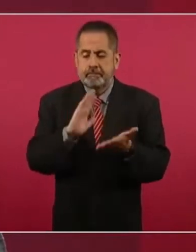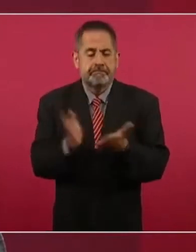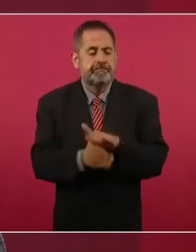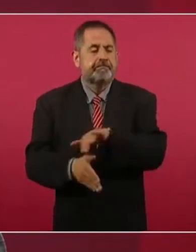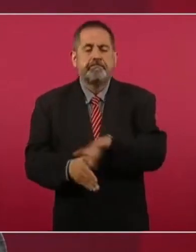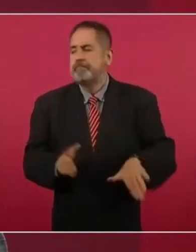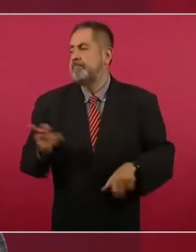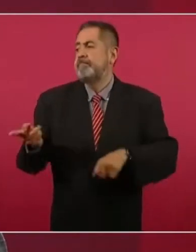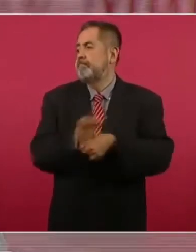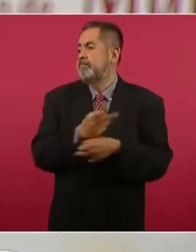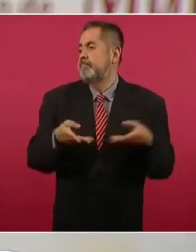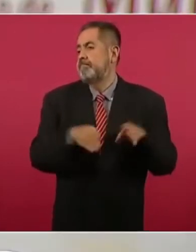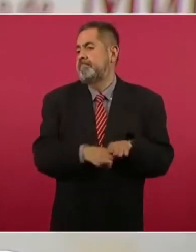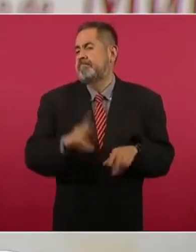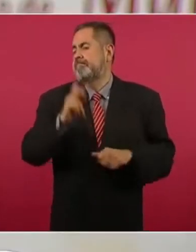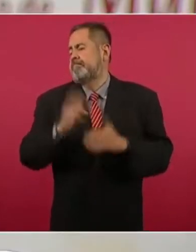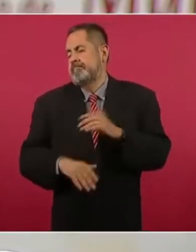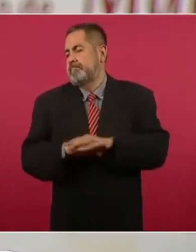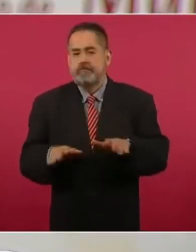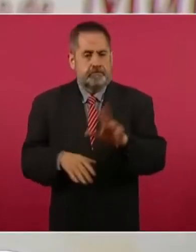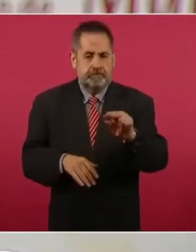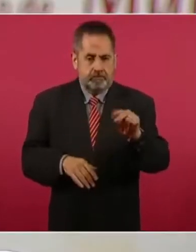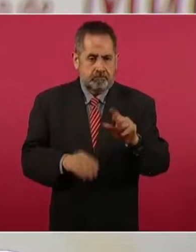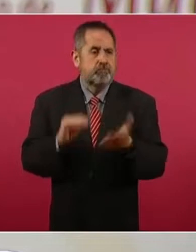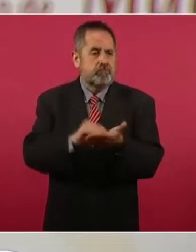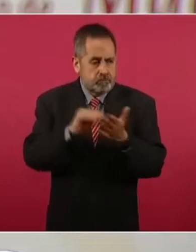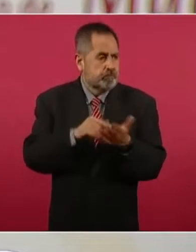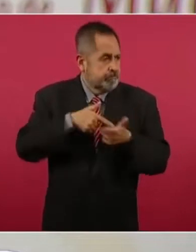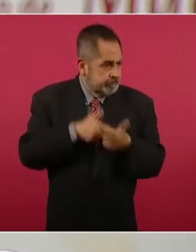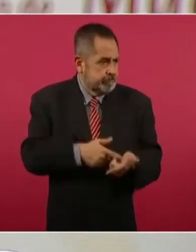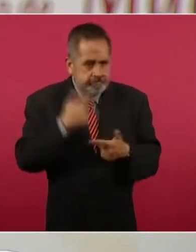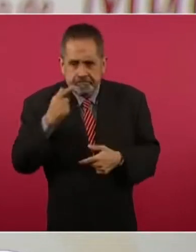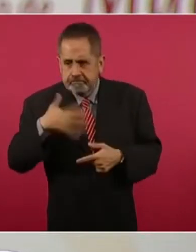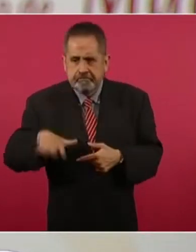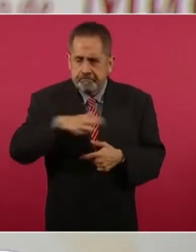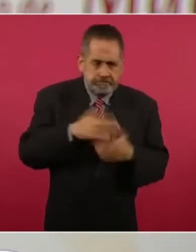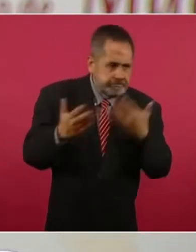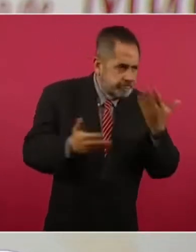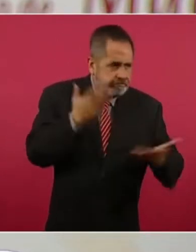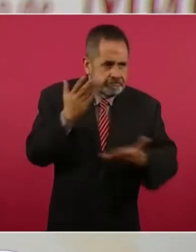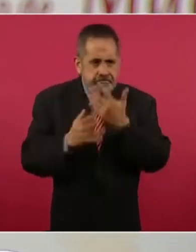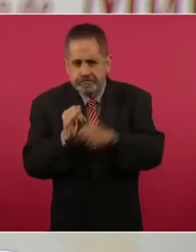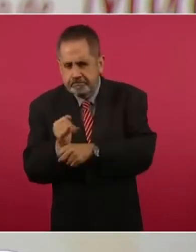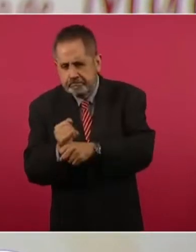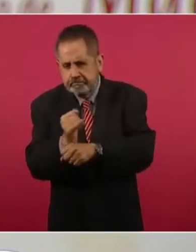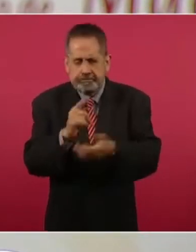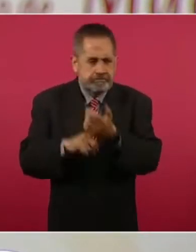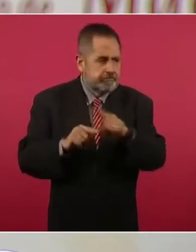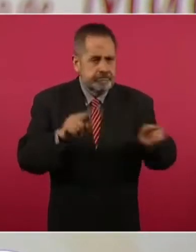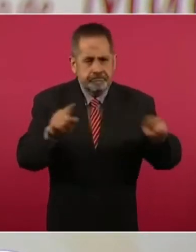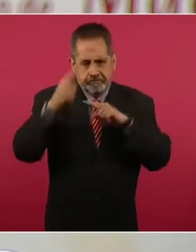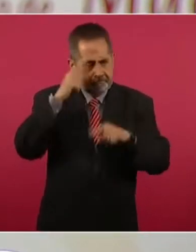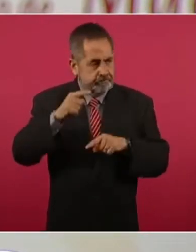caso que esté cerrado, todos están abiertos y se siguen generando investigaciones para